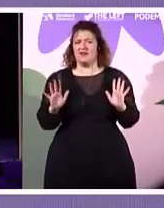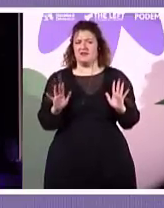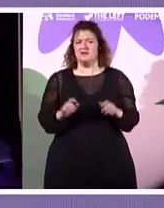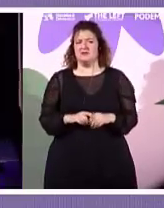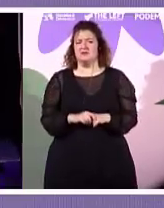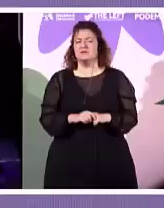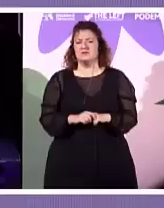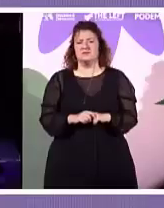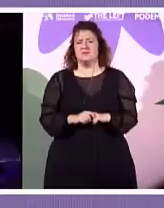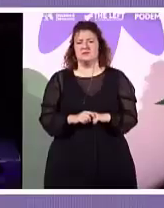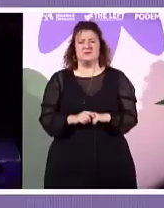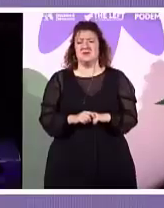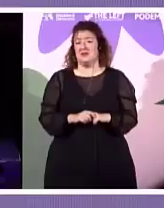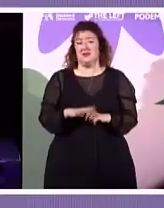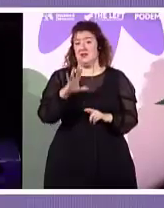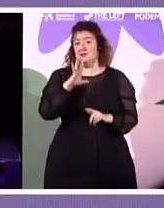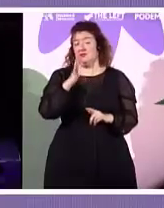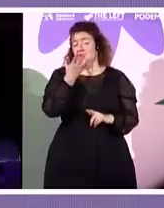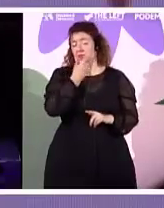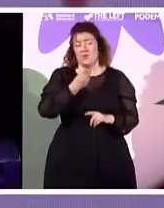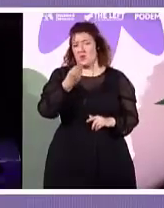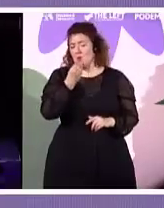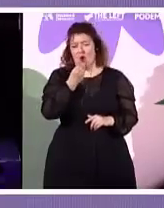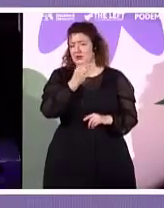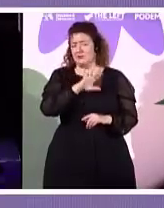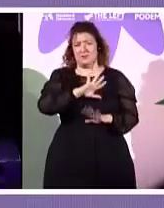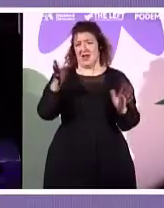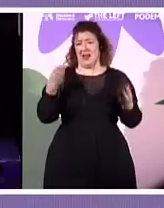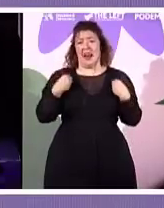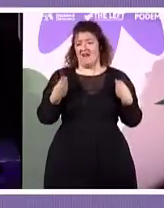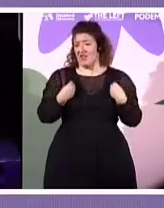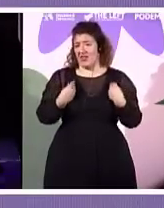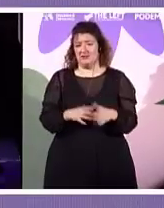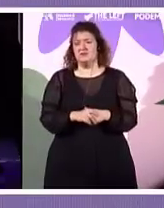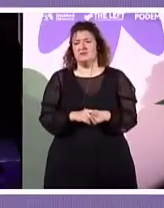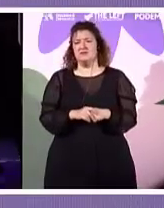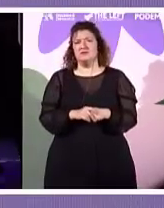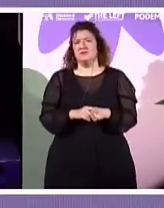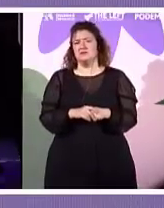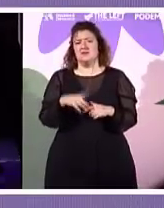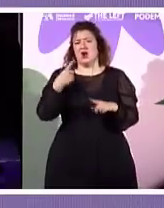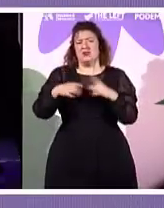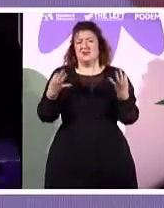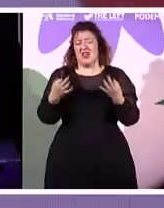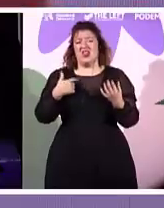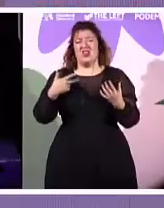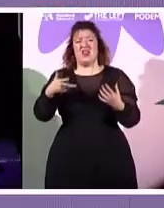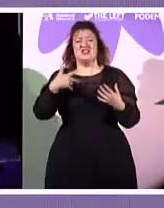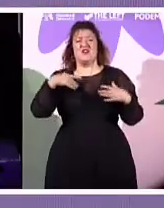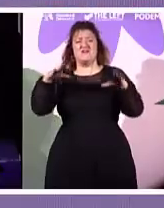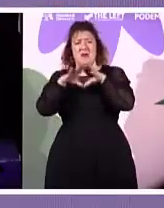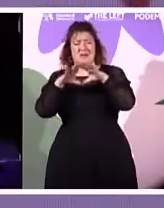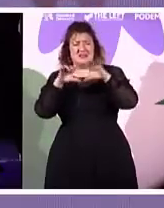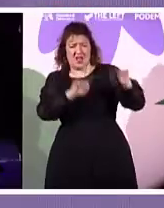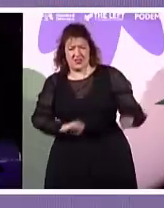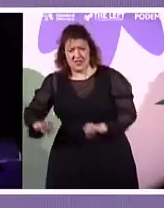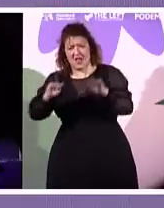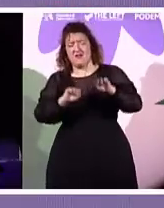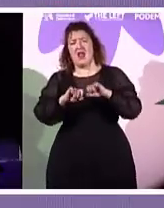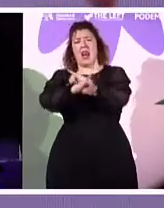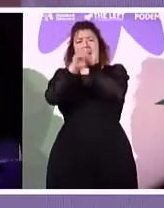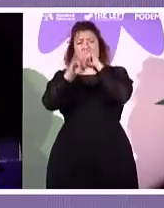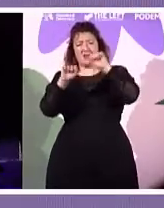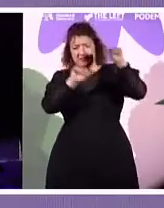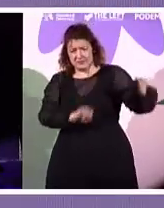lo más hermoso que alguien puede hacer en su vida defender los derechos feministas defender la paz